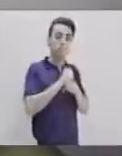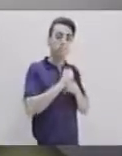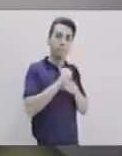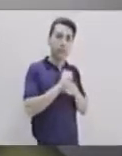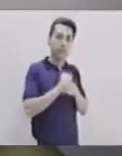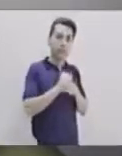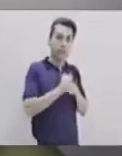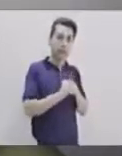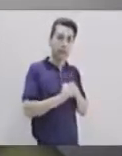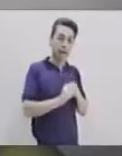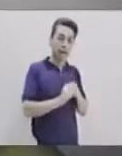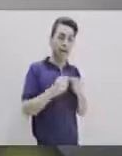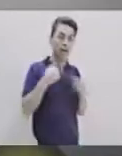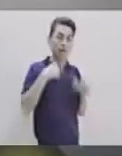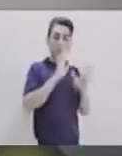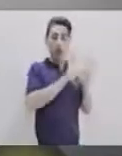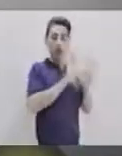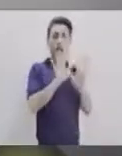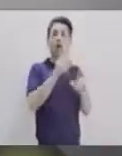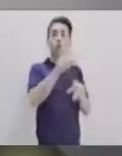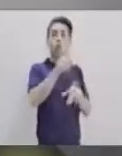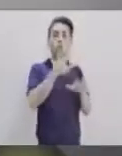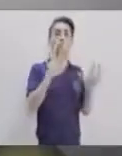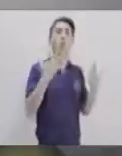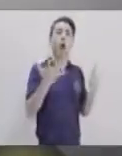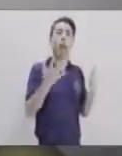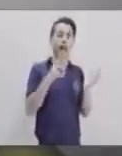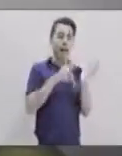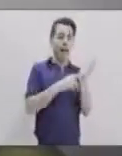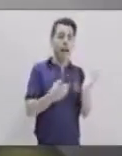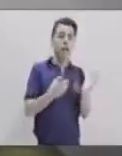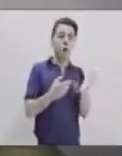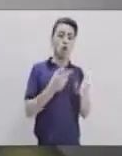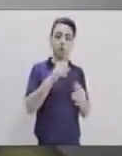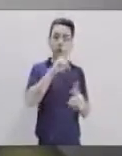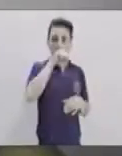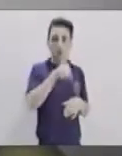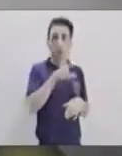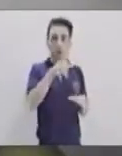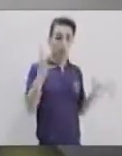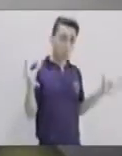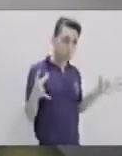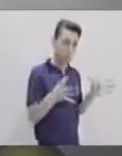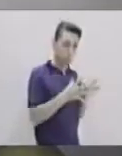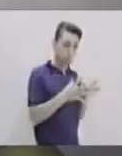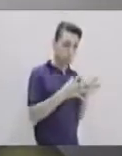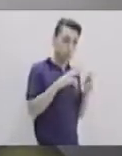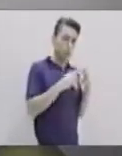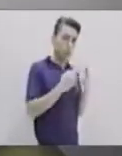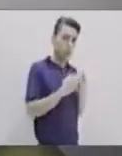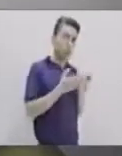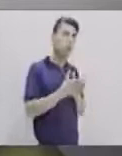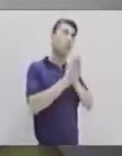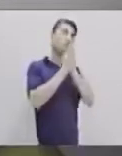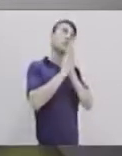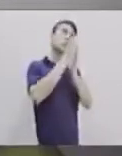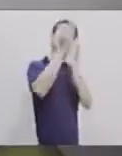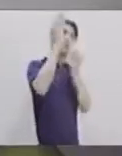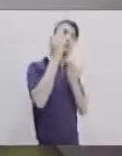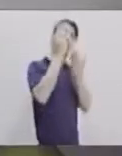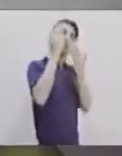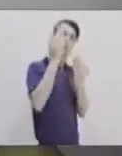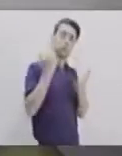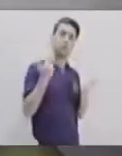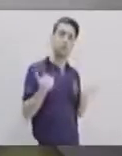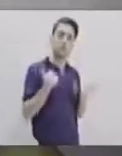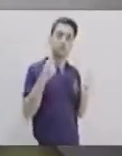práctica de alguna religión que tú tengas, tú puedes reunirte como familia también y pedirle a Dios por esa situación que